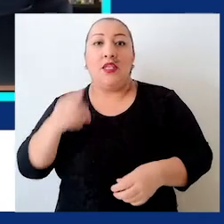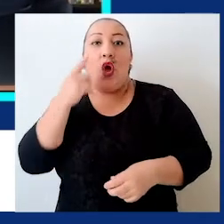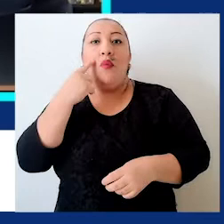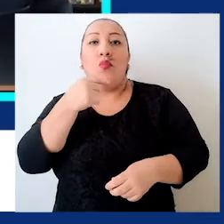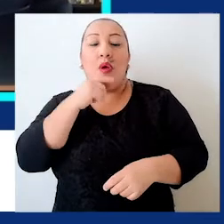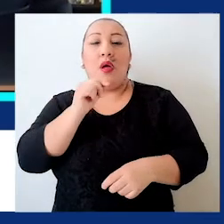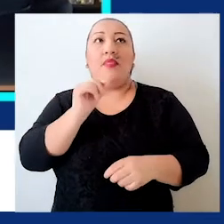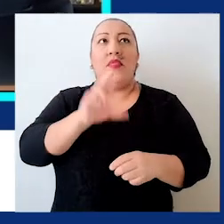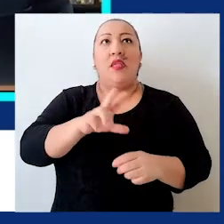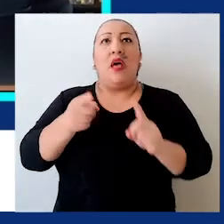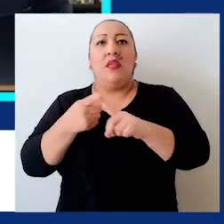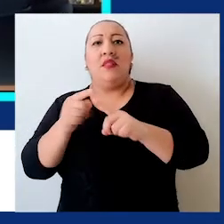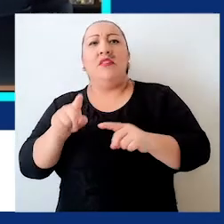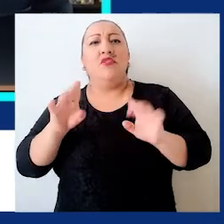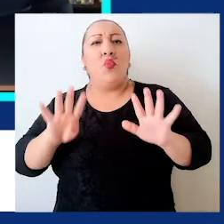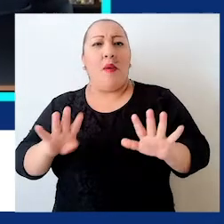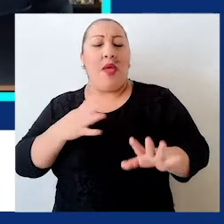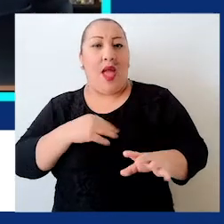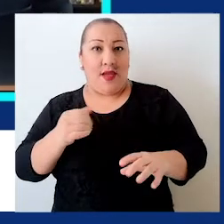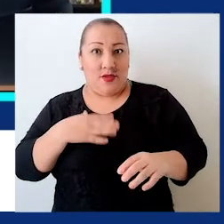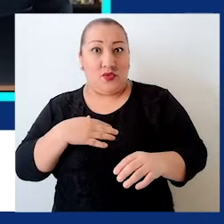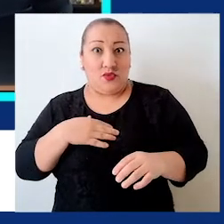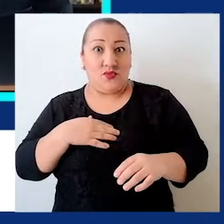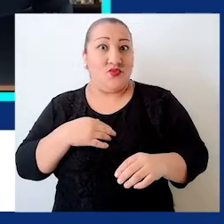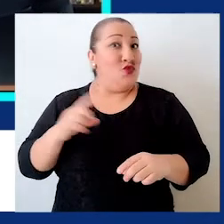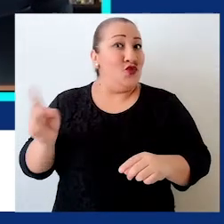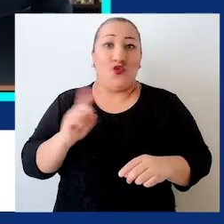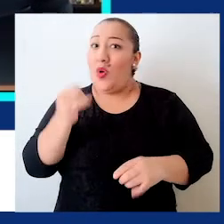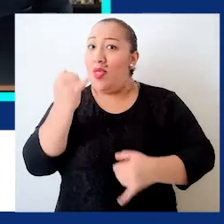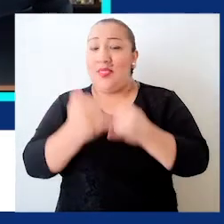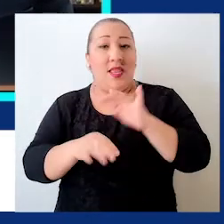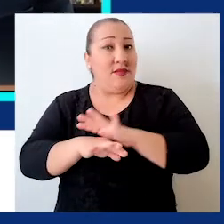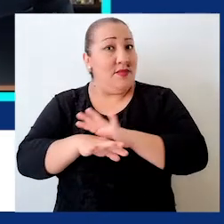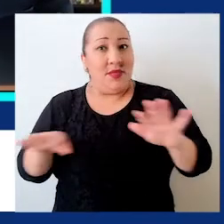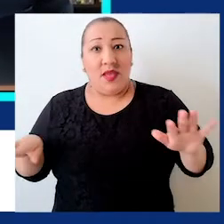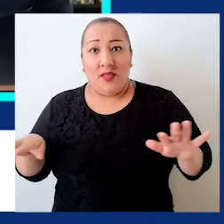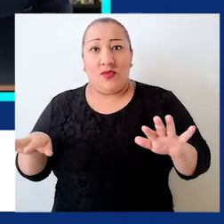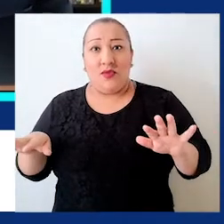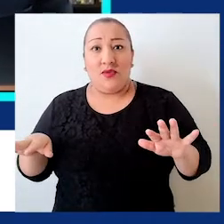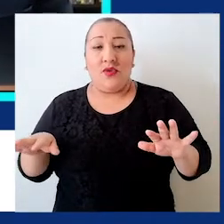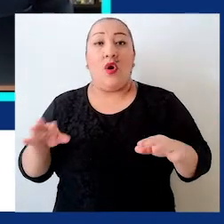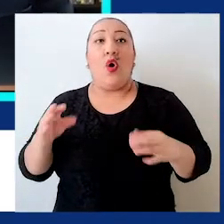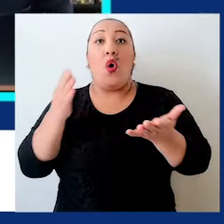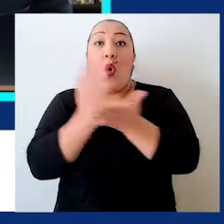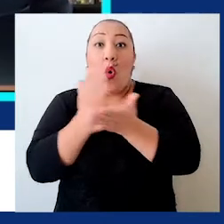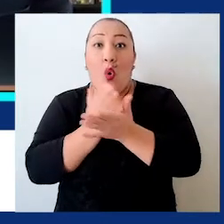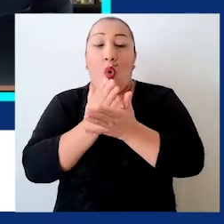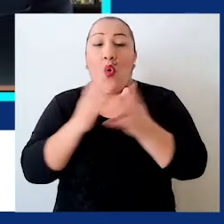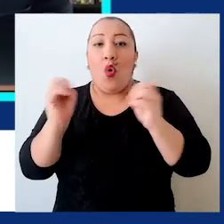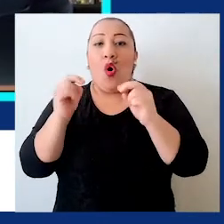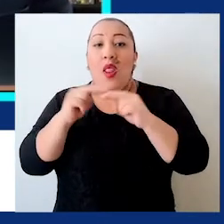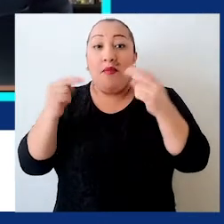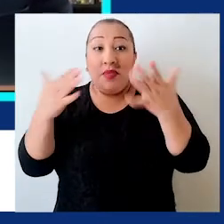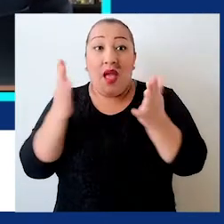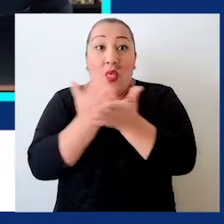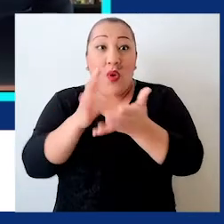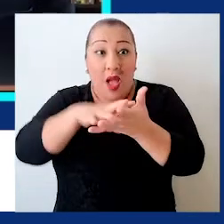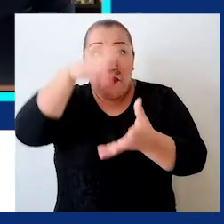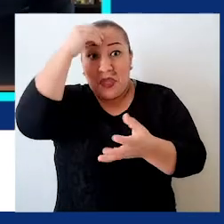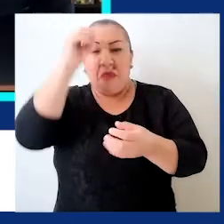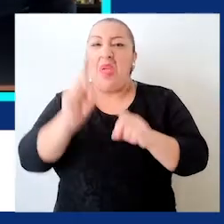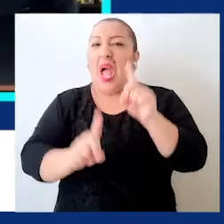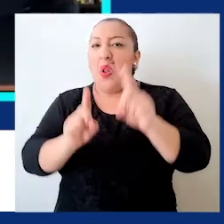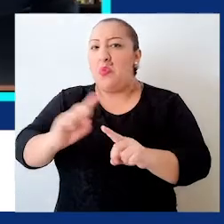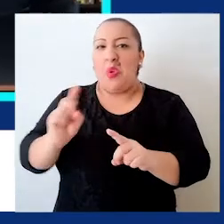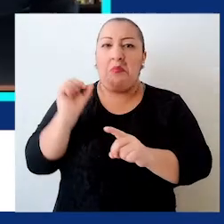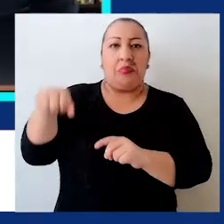a 19 años de zona rural no han culminado el grado o el nivel educativo correspondiente. Otro aspecto